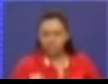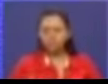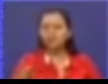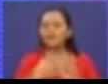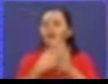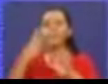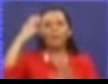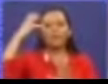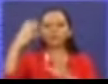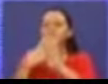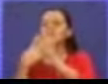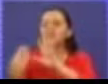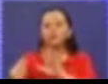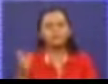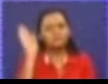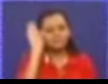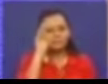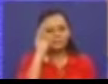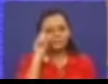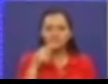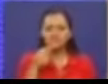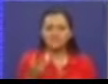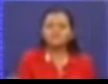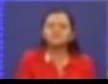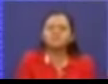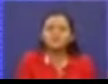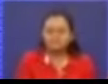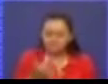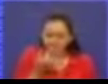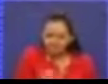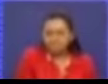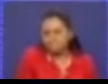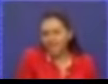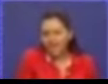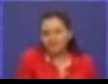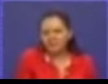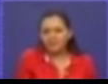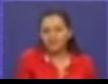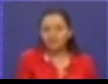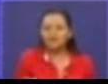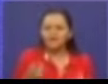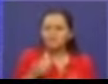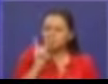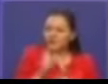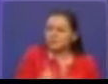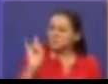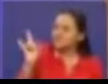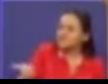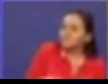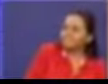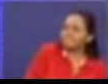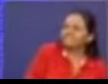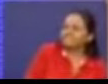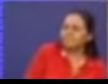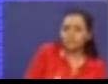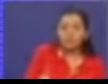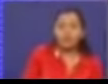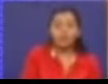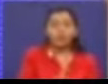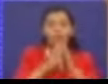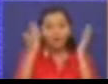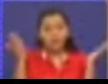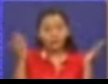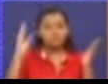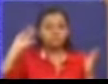estar a favor, en contra, pero es un tipo auténtico. Bueno, compañero, y la prensa ha perdido límites y escrúpulos. ¿Cómo miente? Pero algo